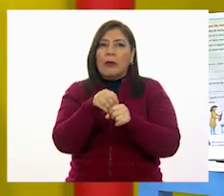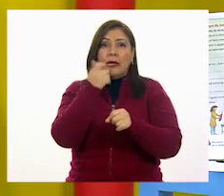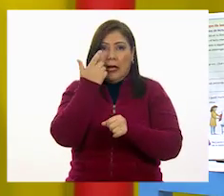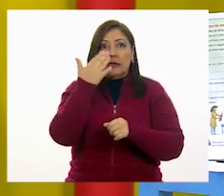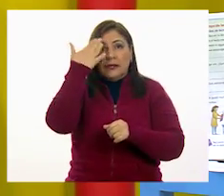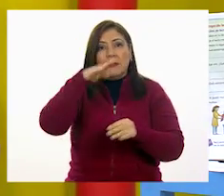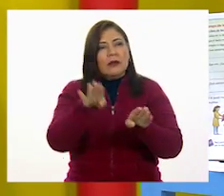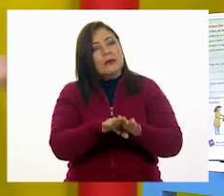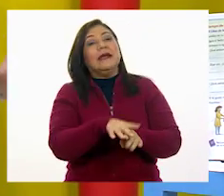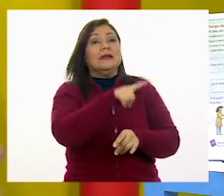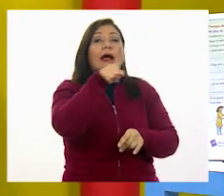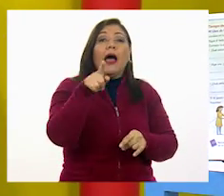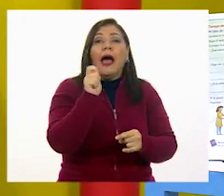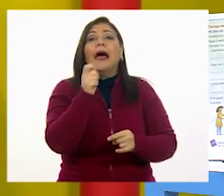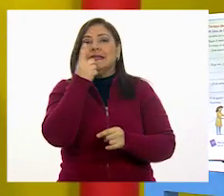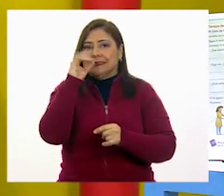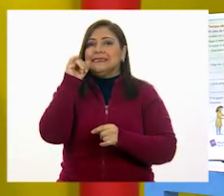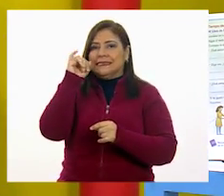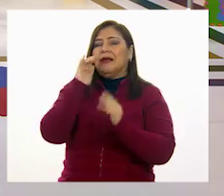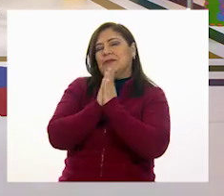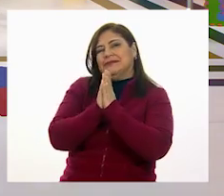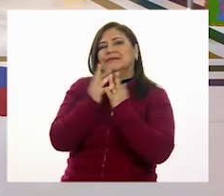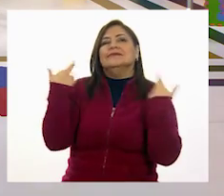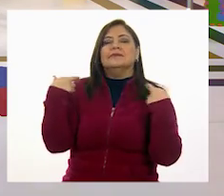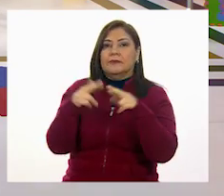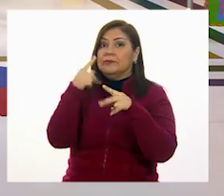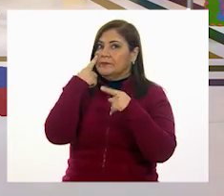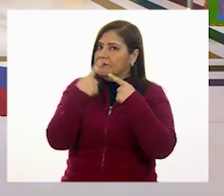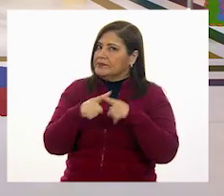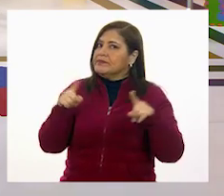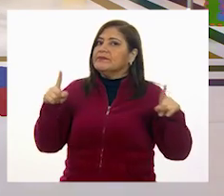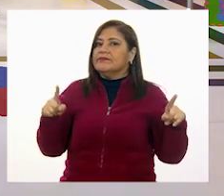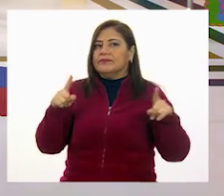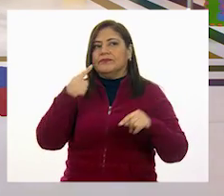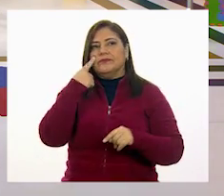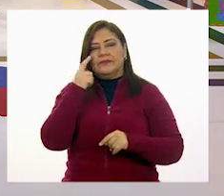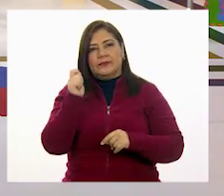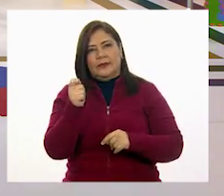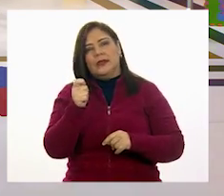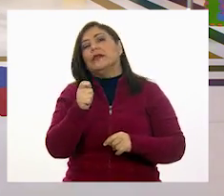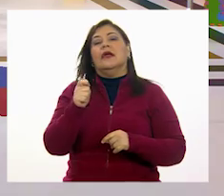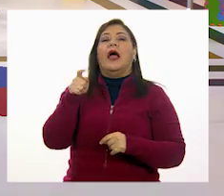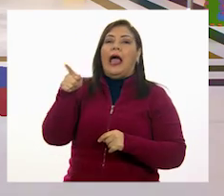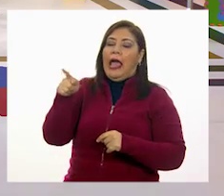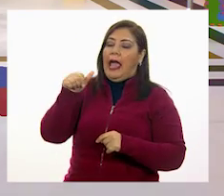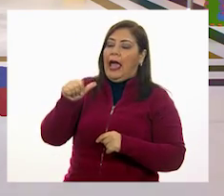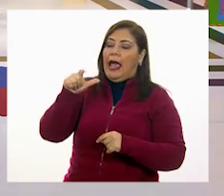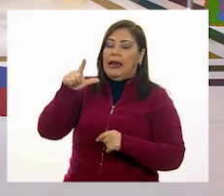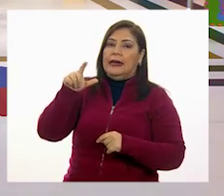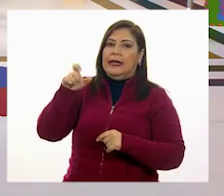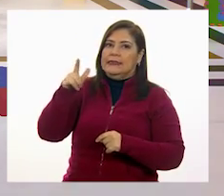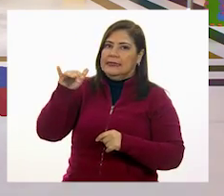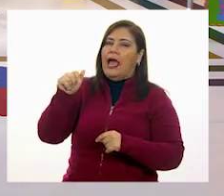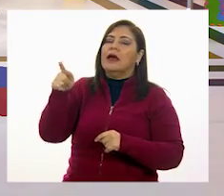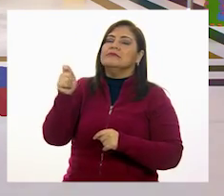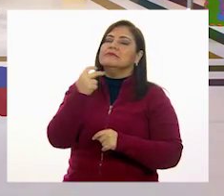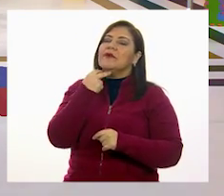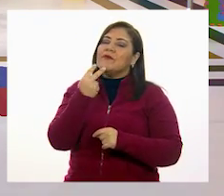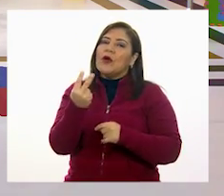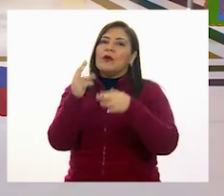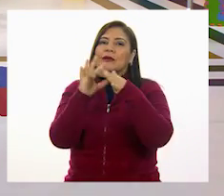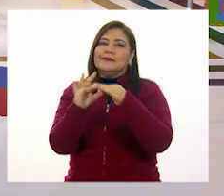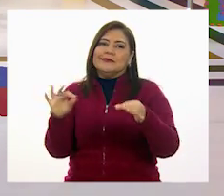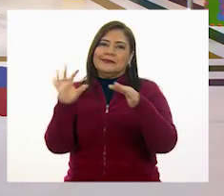dicen? Dicen, ¿sí? Que sí, ¿sí? Profe, sí. ¿Verdad? Van a ver la diferencia. Y de hecho, Alexia lo va a leer con su voz